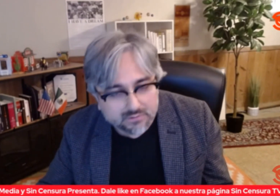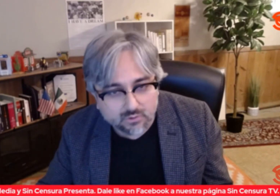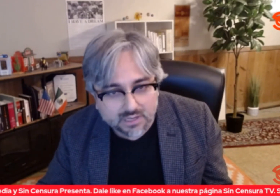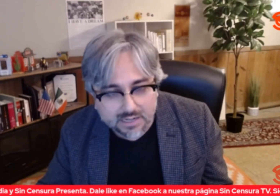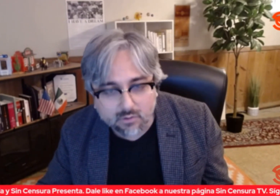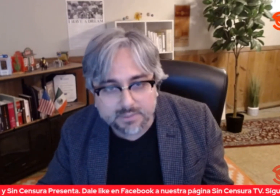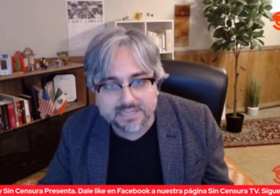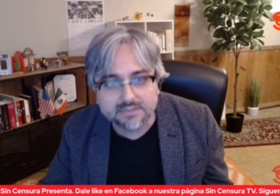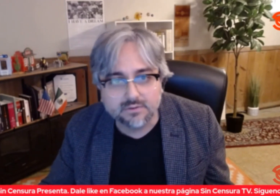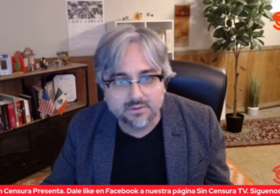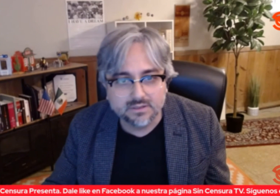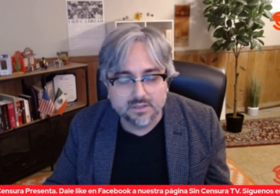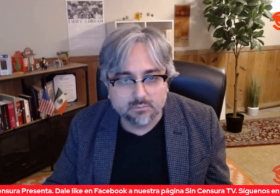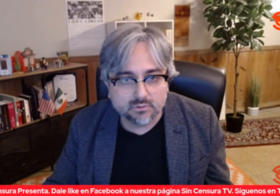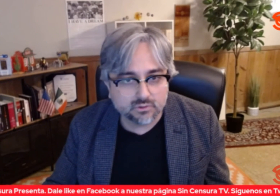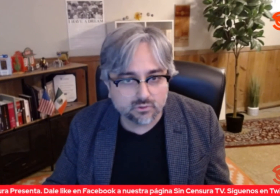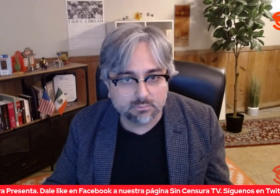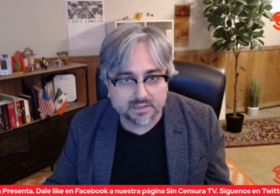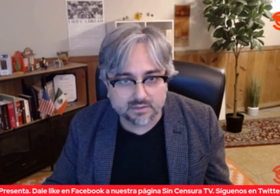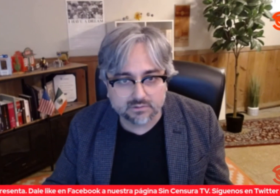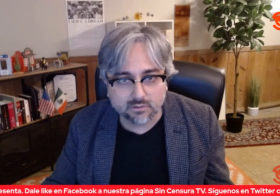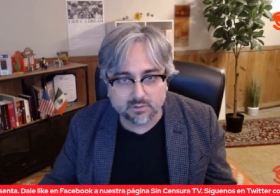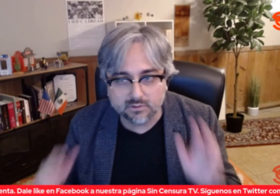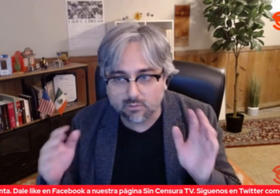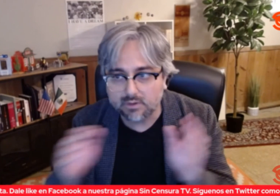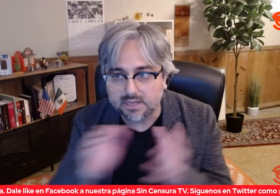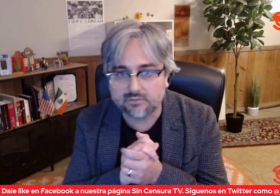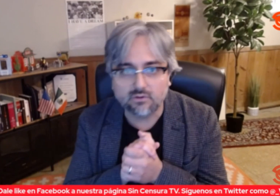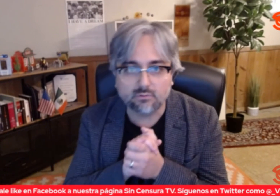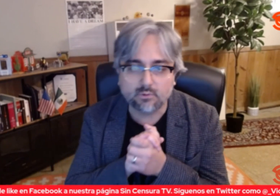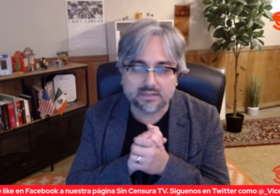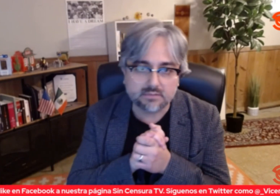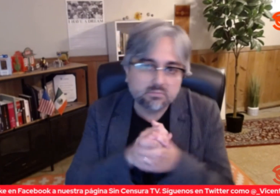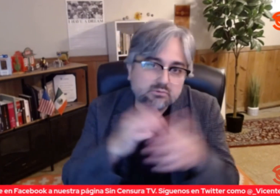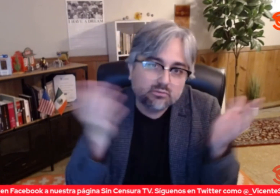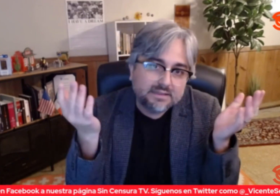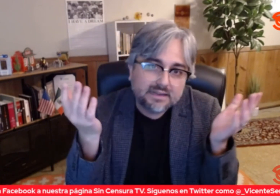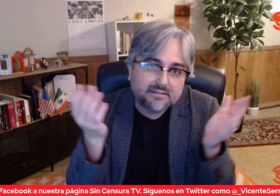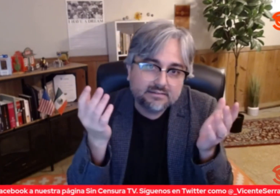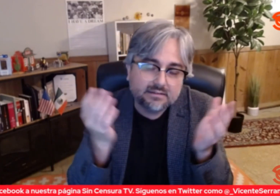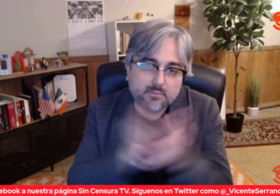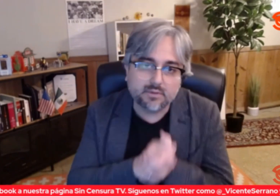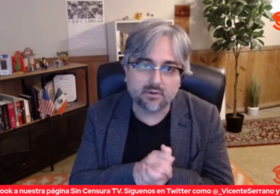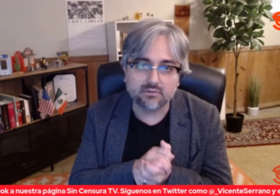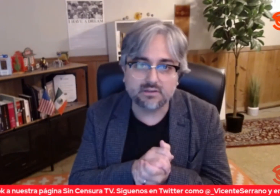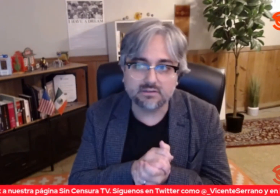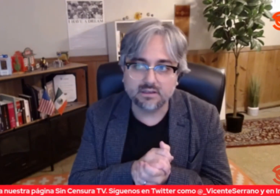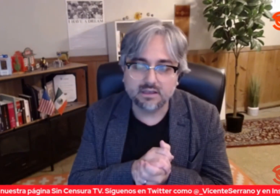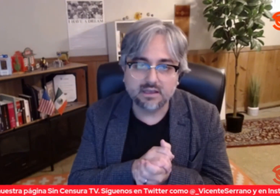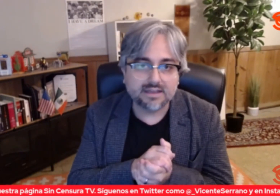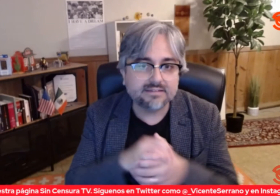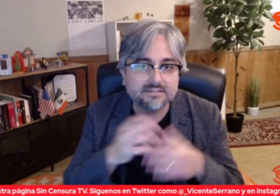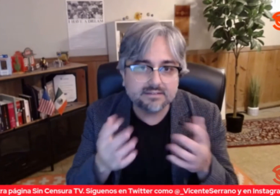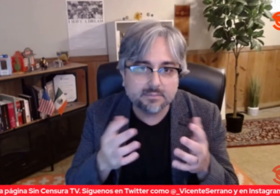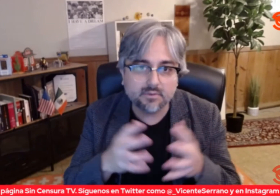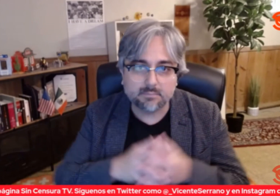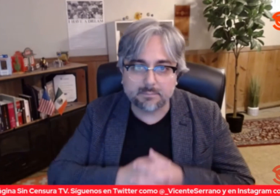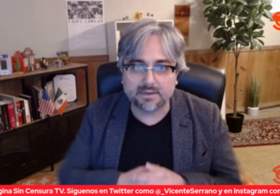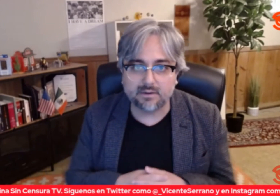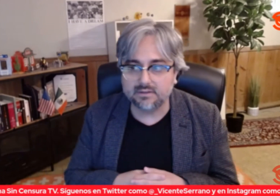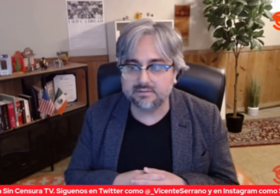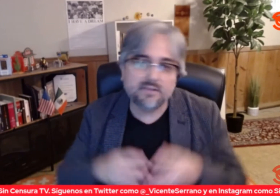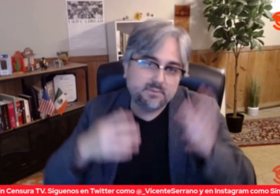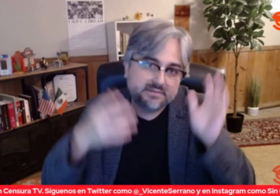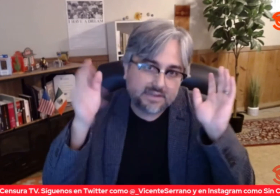por supuesto que la comprendo. Muchos compañeros en los medios de comunicación corporativos pues los mandan a hacer este tipo de cosas, a hacer este tipo